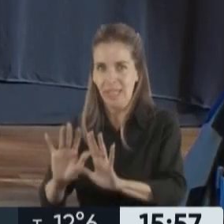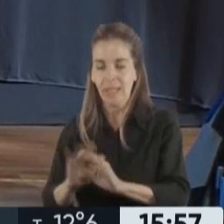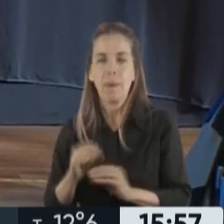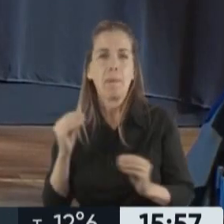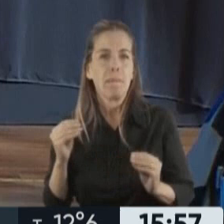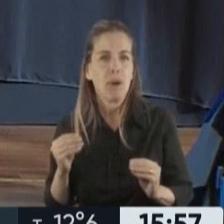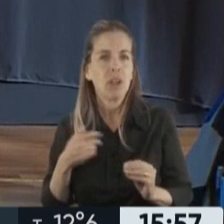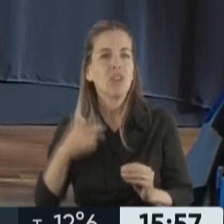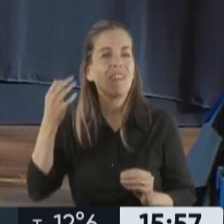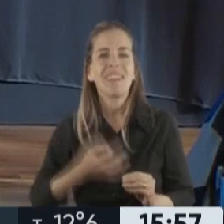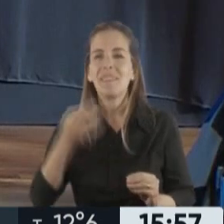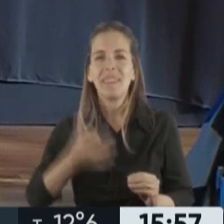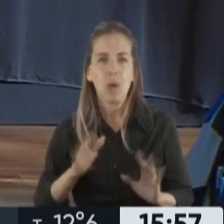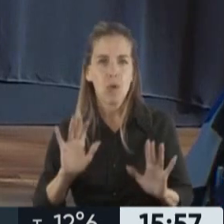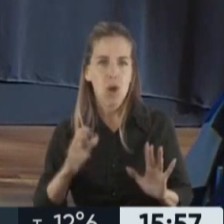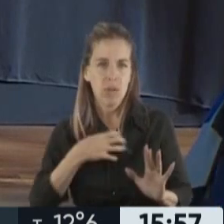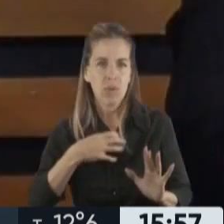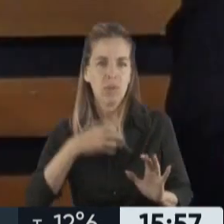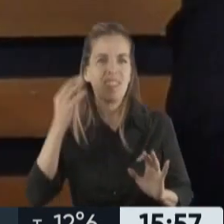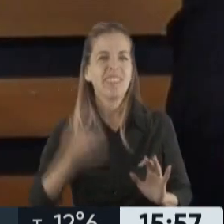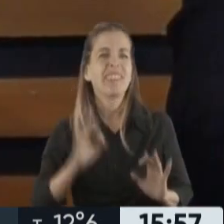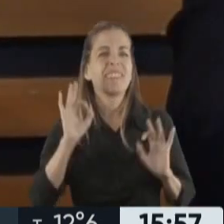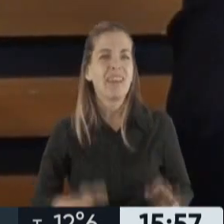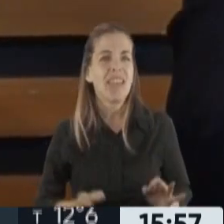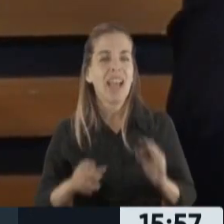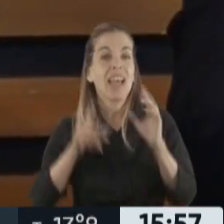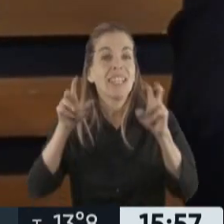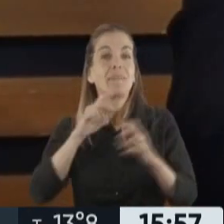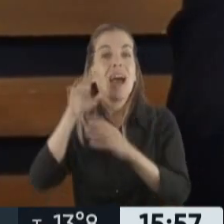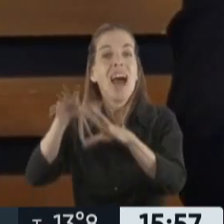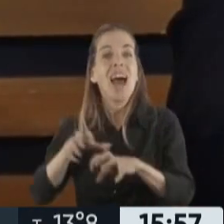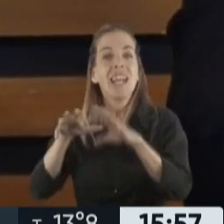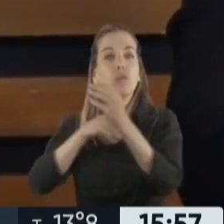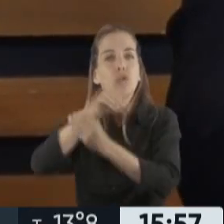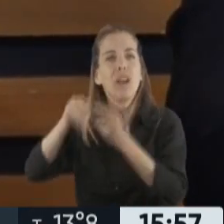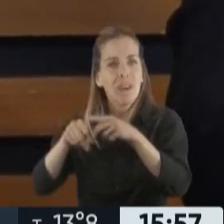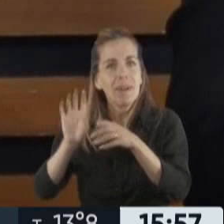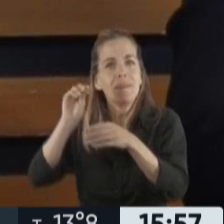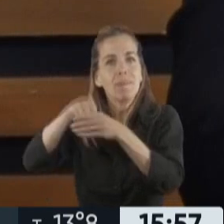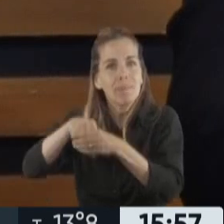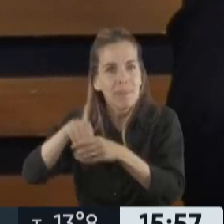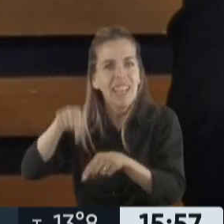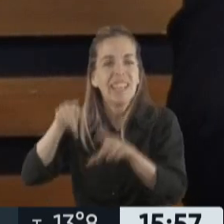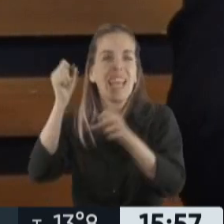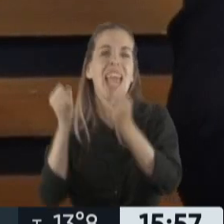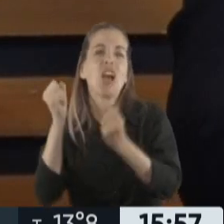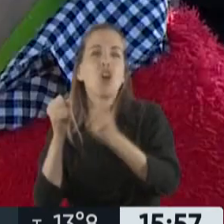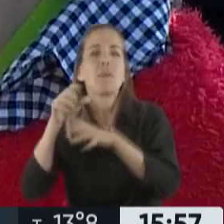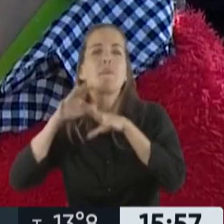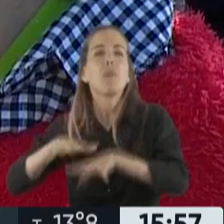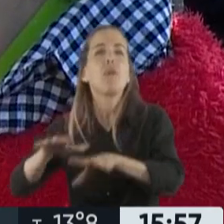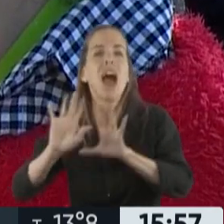porque estaba seguro que la agricultura familiar es parte de esa nueva economía que llamamos economía